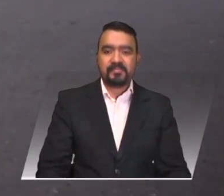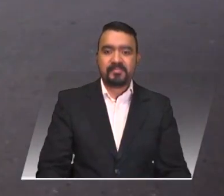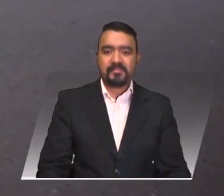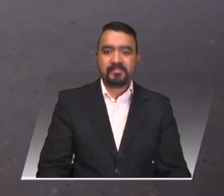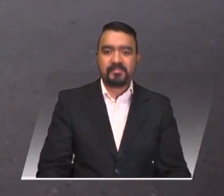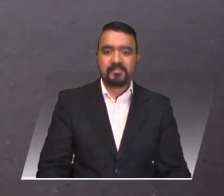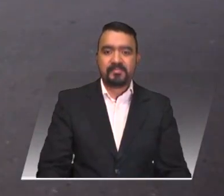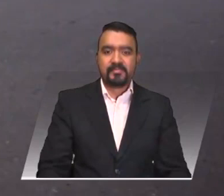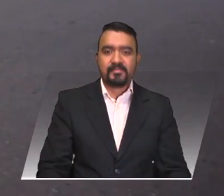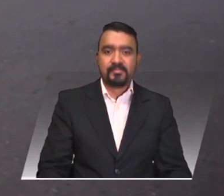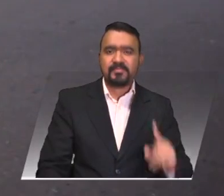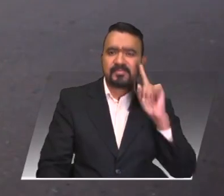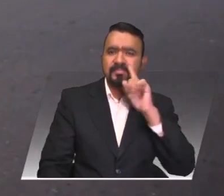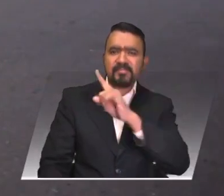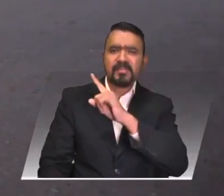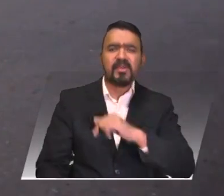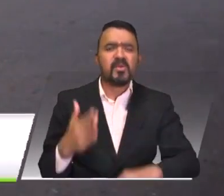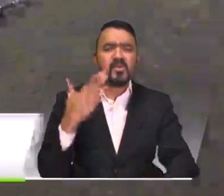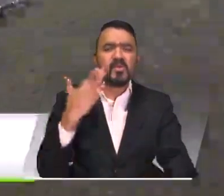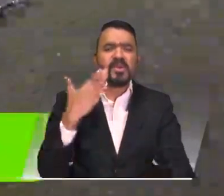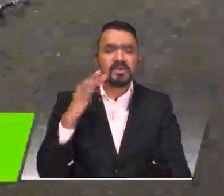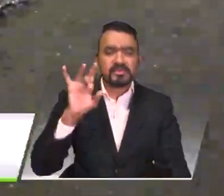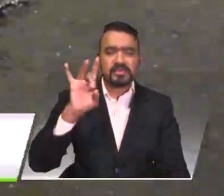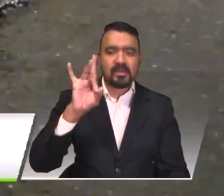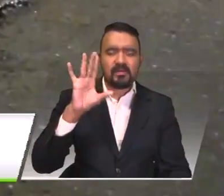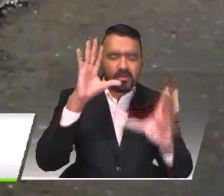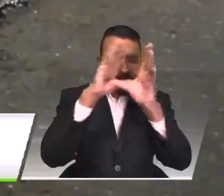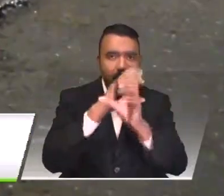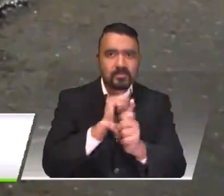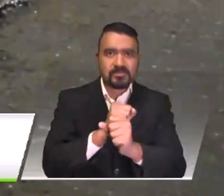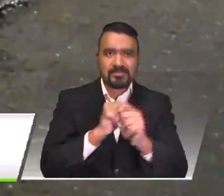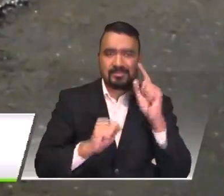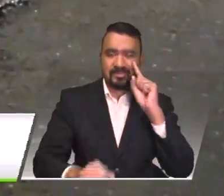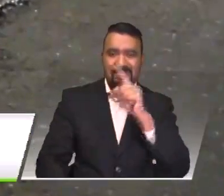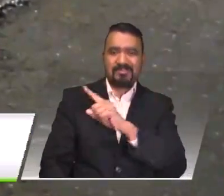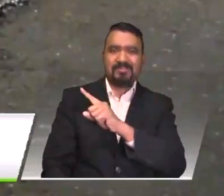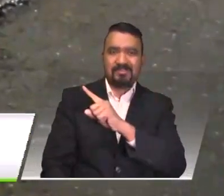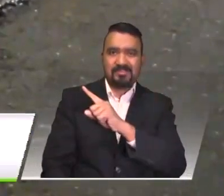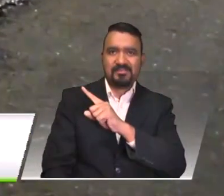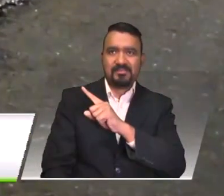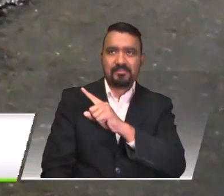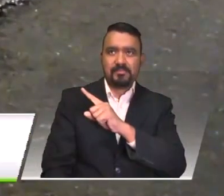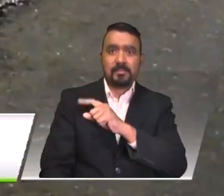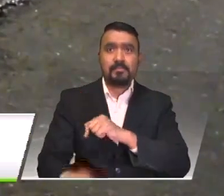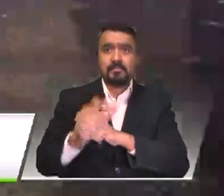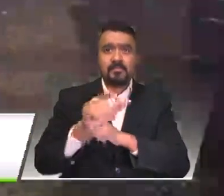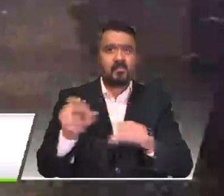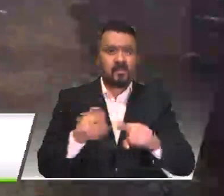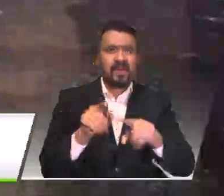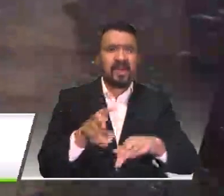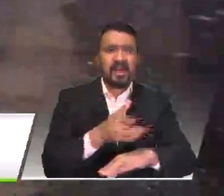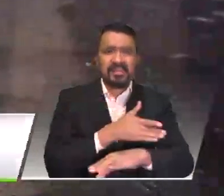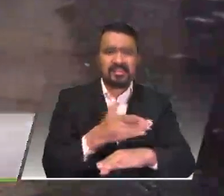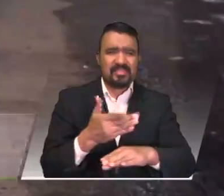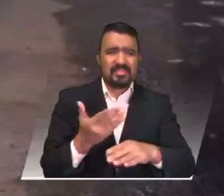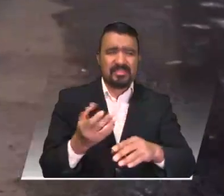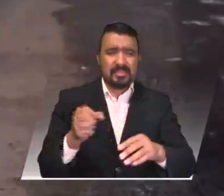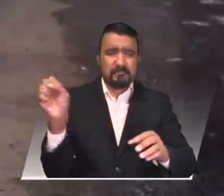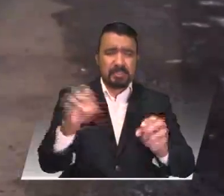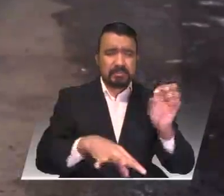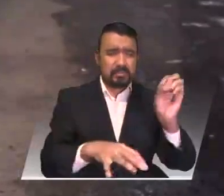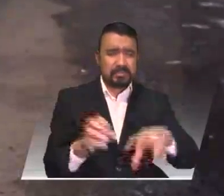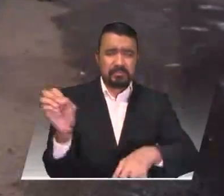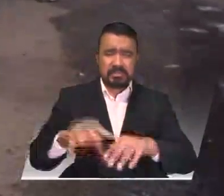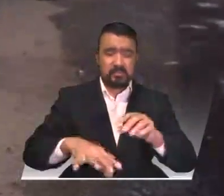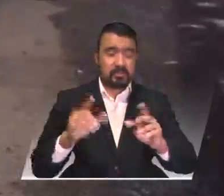Es sábado en la noche y las calles, especialmente en el centro de Medellín, quedan con las marcas de una agitada vida comercial.